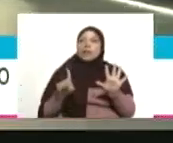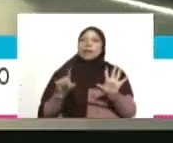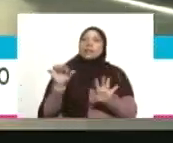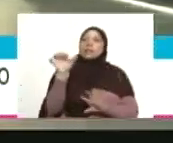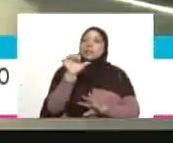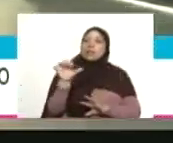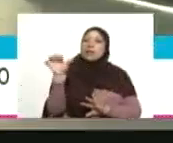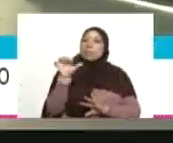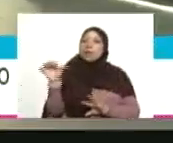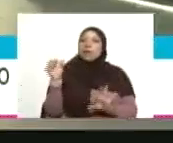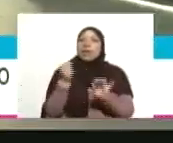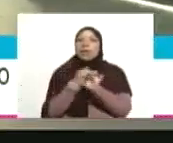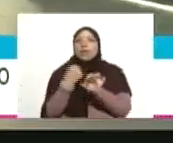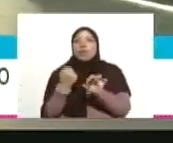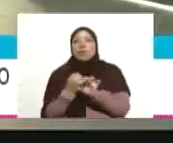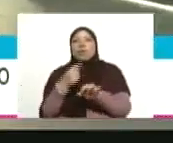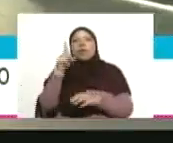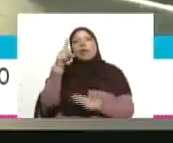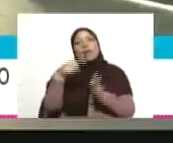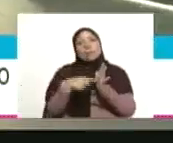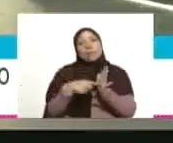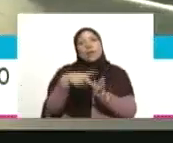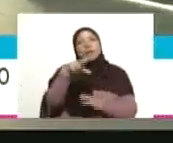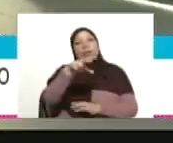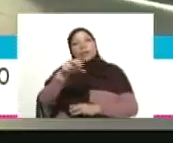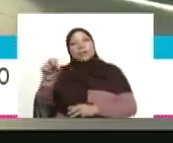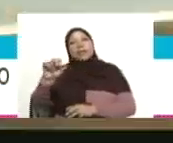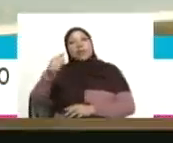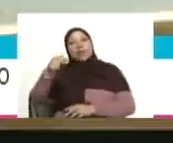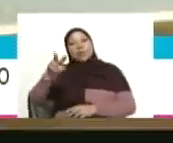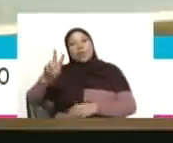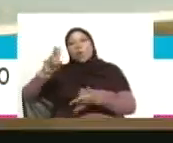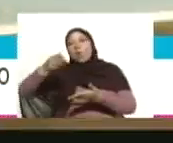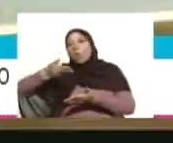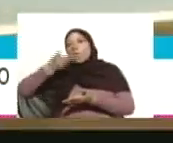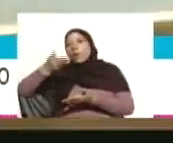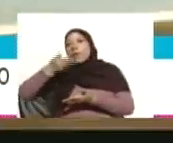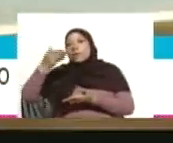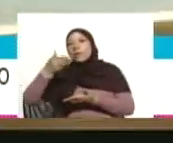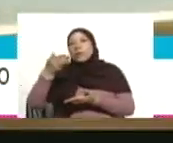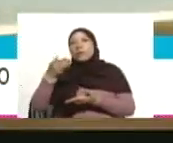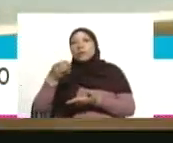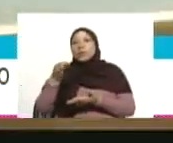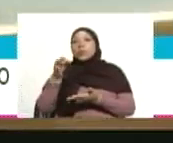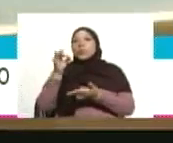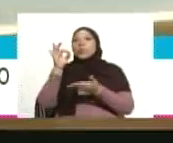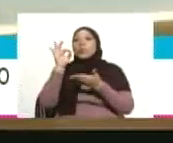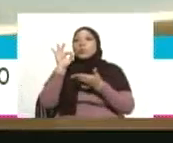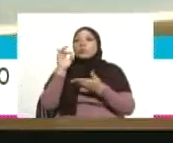trabajo, se han hecho 1.312 cafecitos militantes,